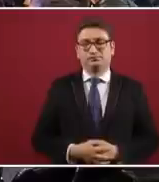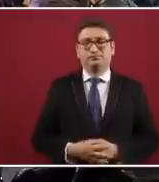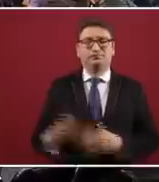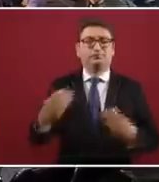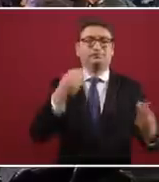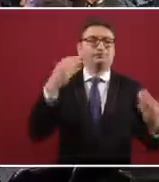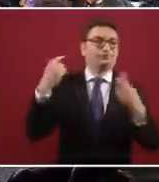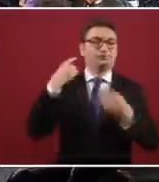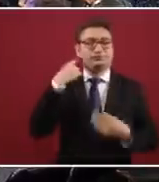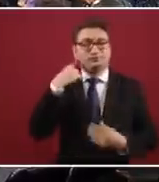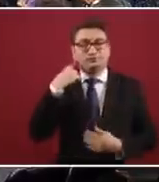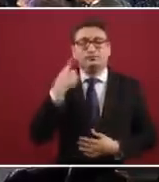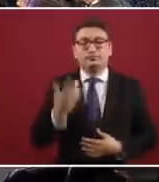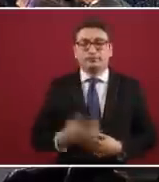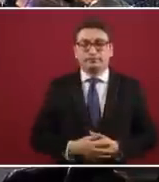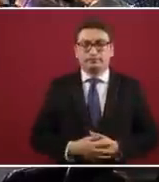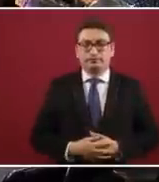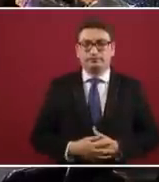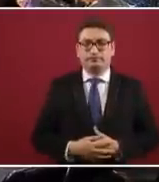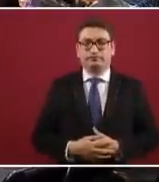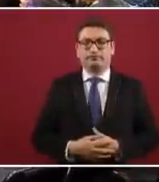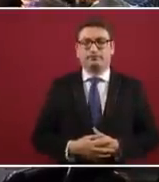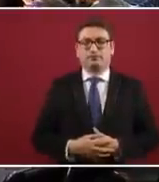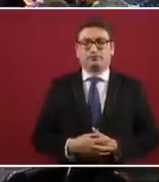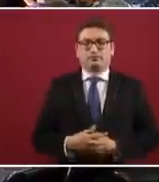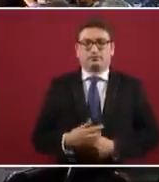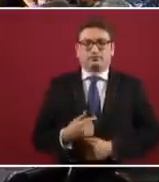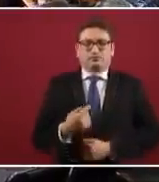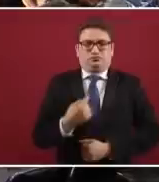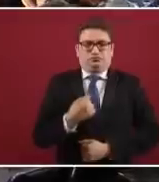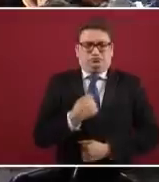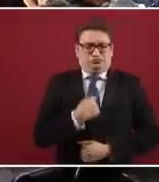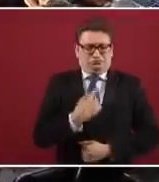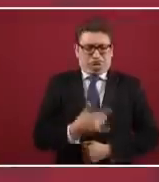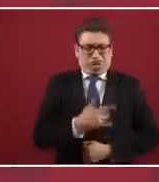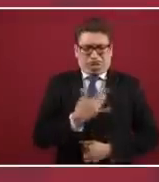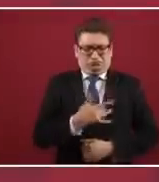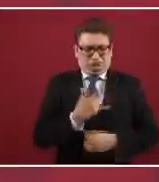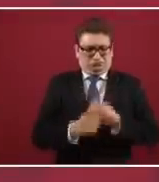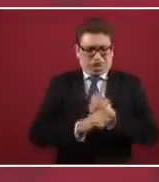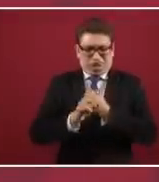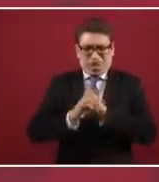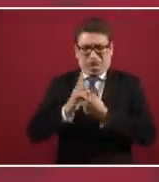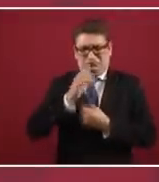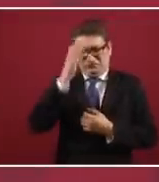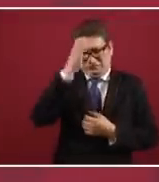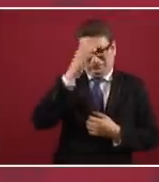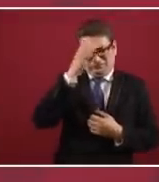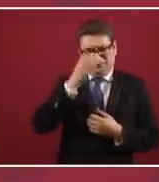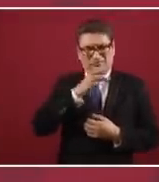No tengo ningún problema de conciencia.